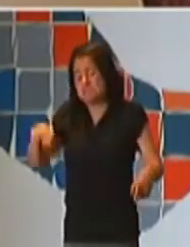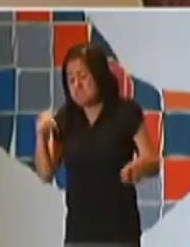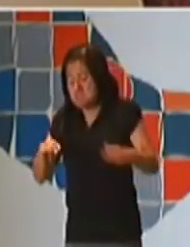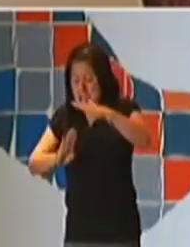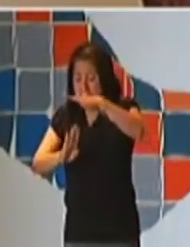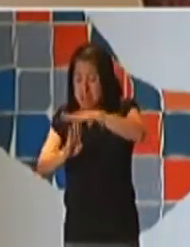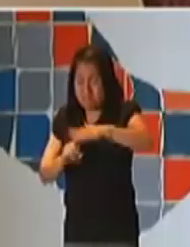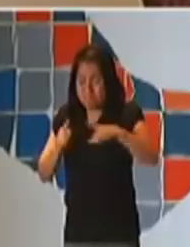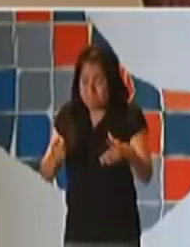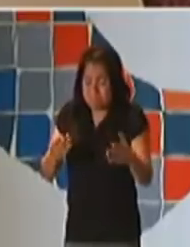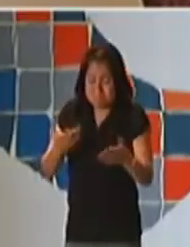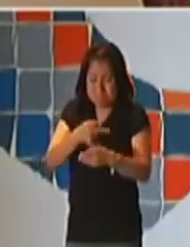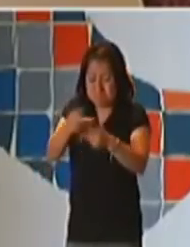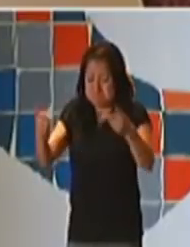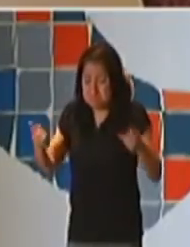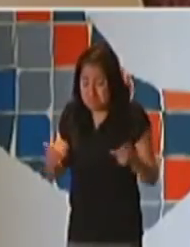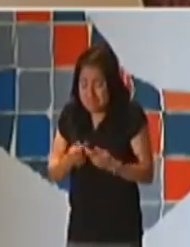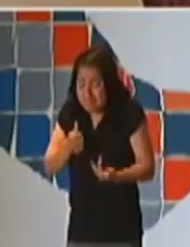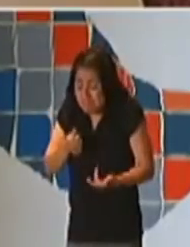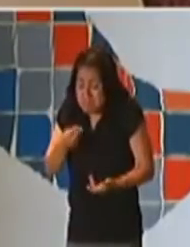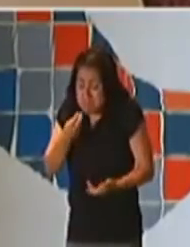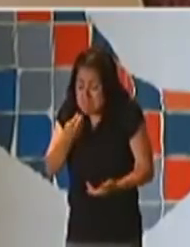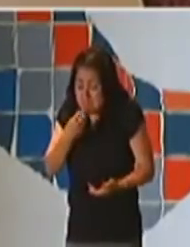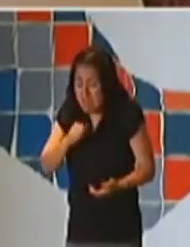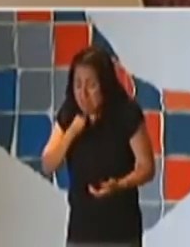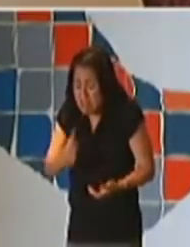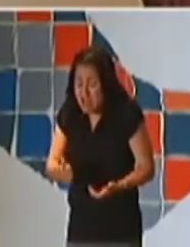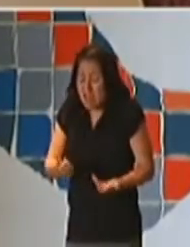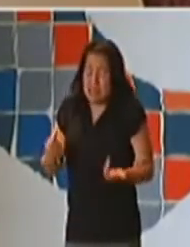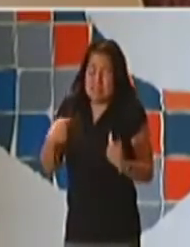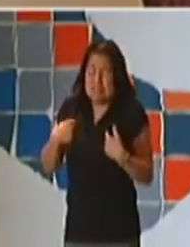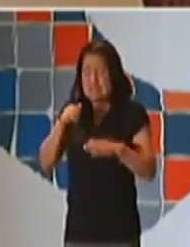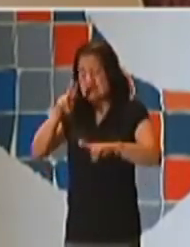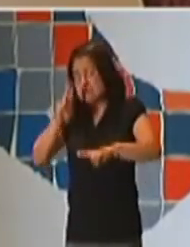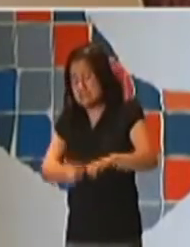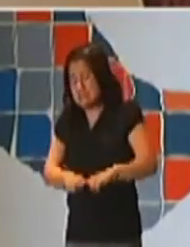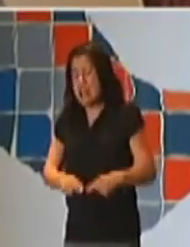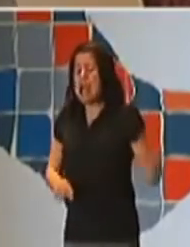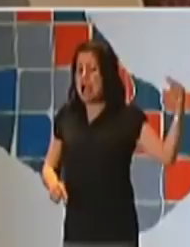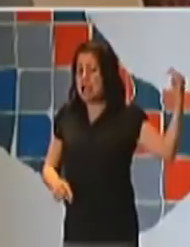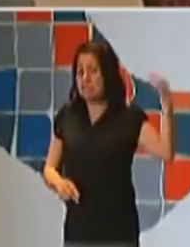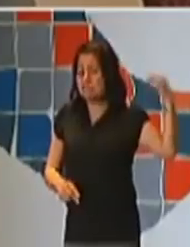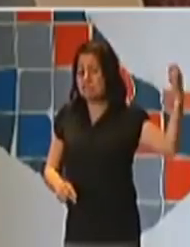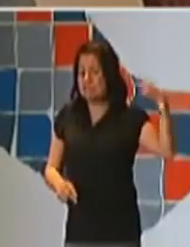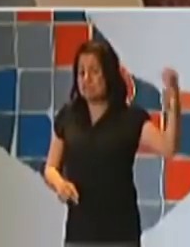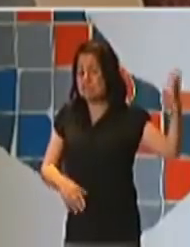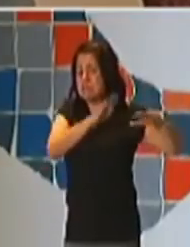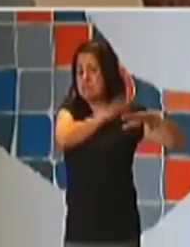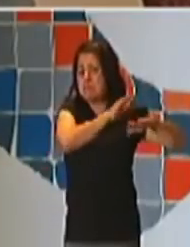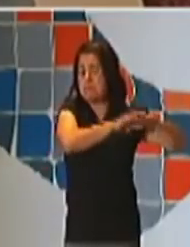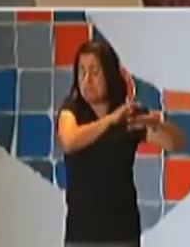vacíos soportaba sin decir nada los Reproches de su esposa beata mujer de